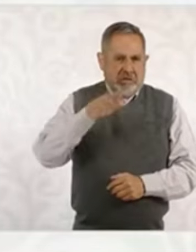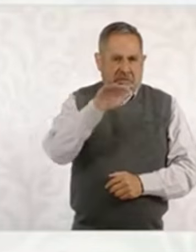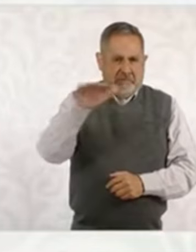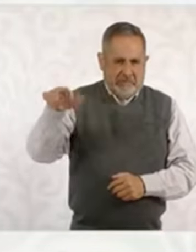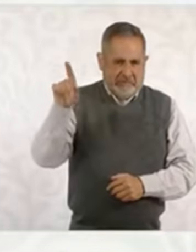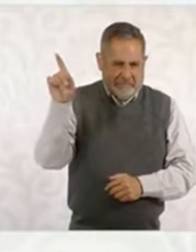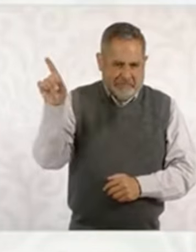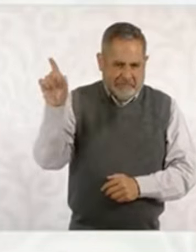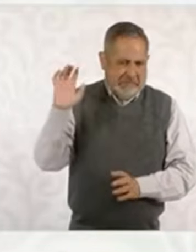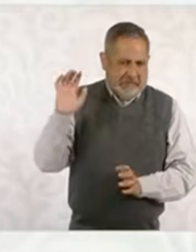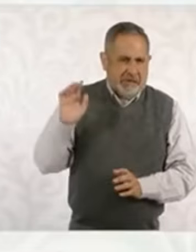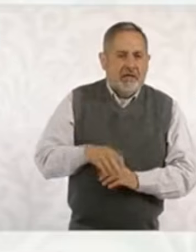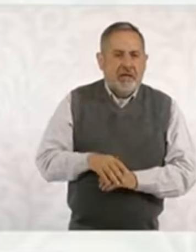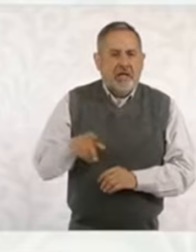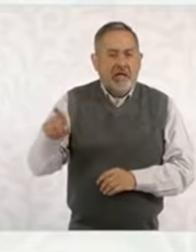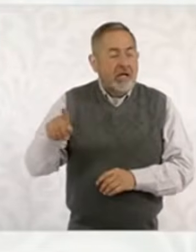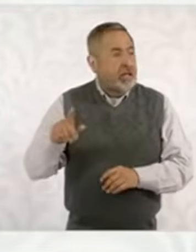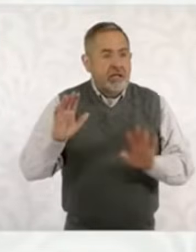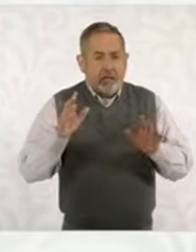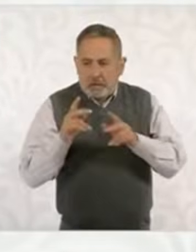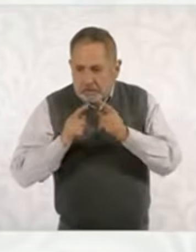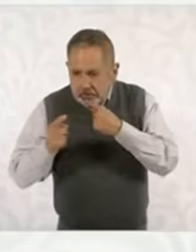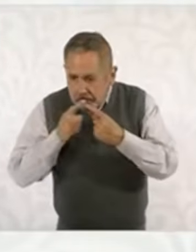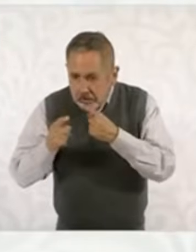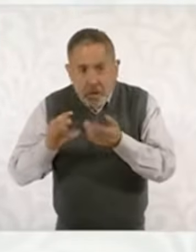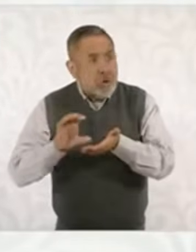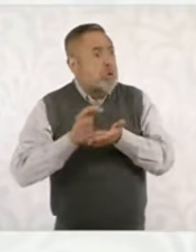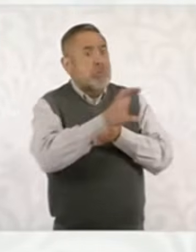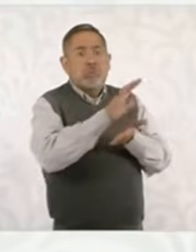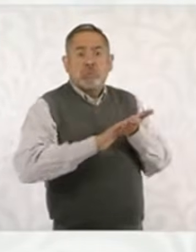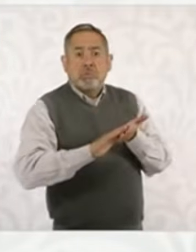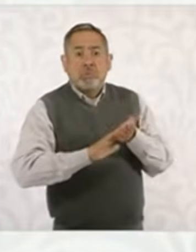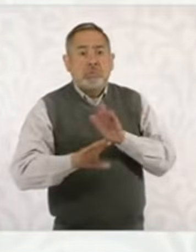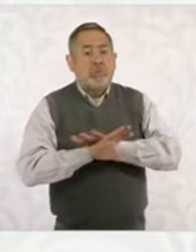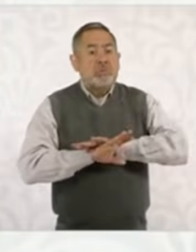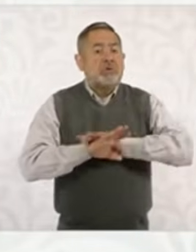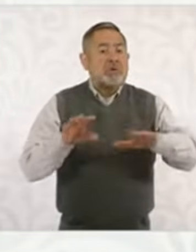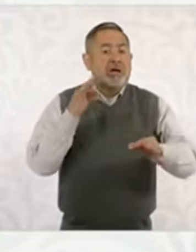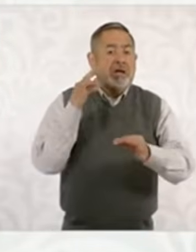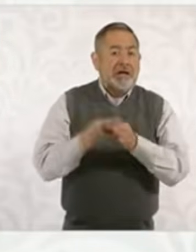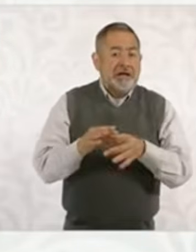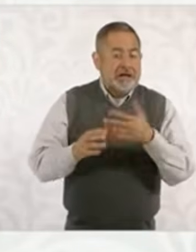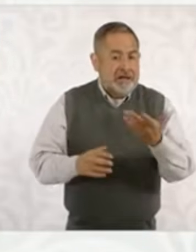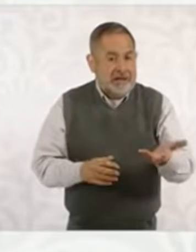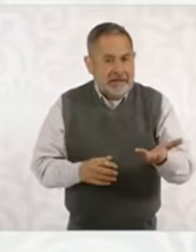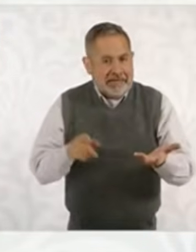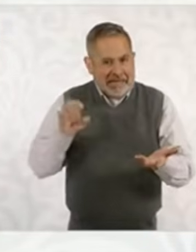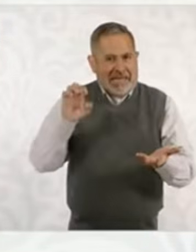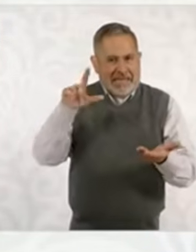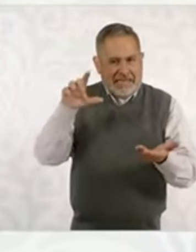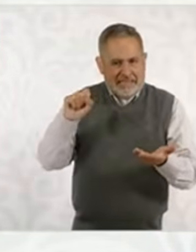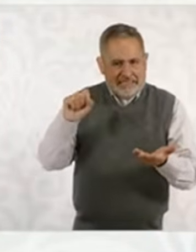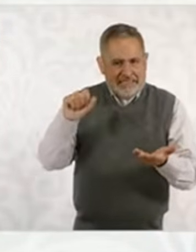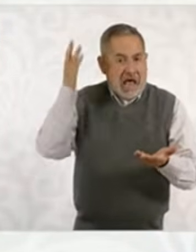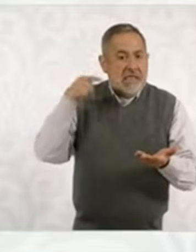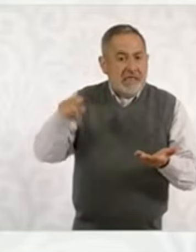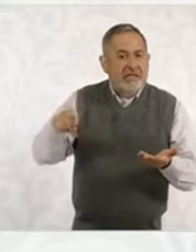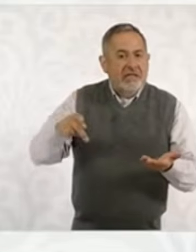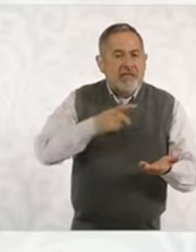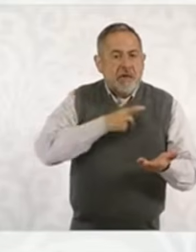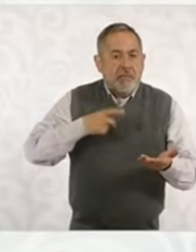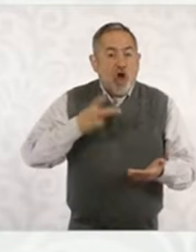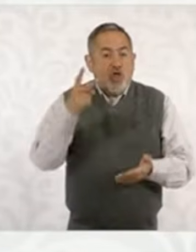ha sido liquidado gracias al programa. El Cervinia debía 2.549.000